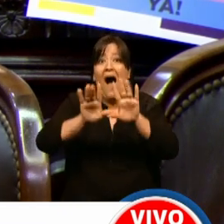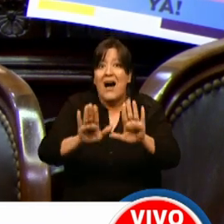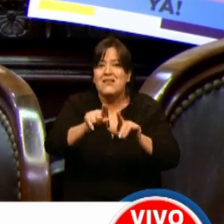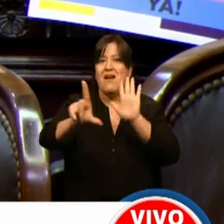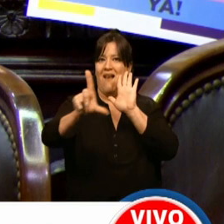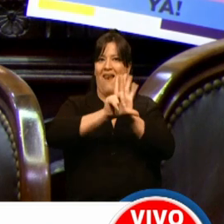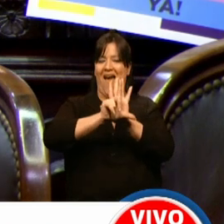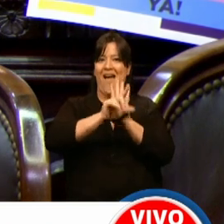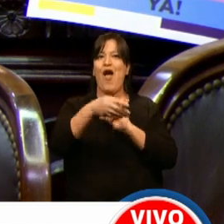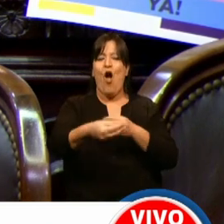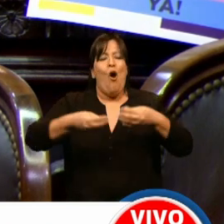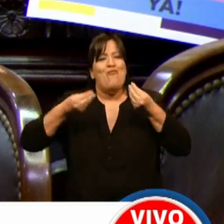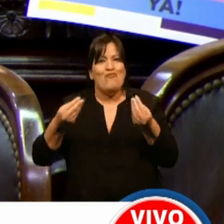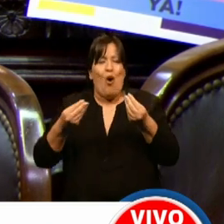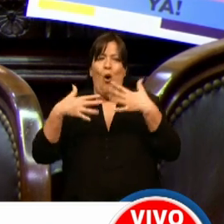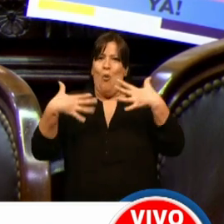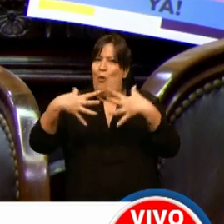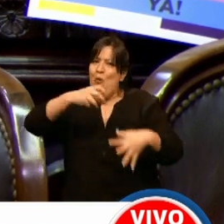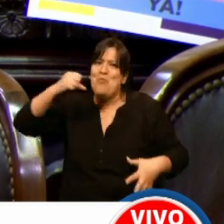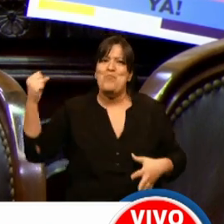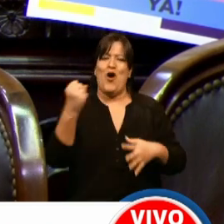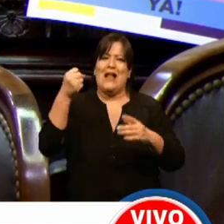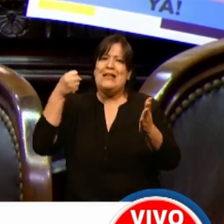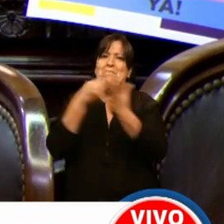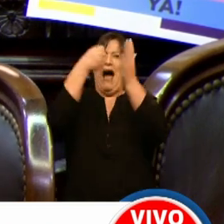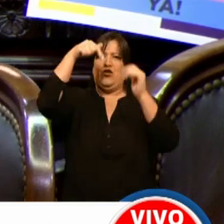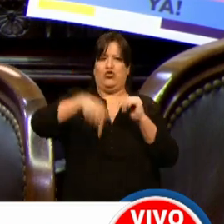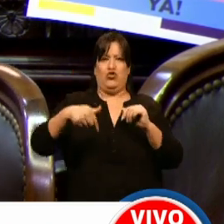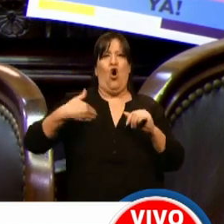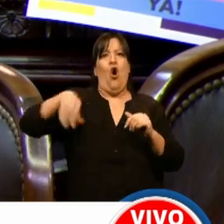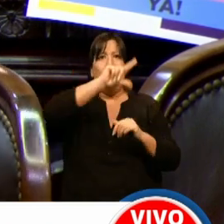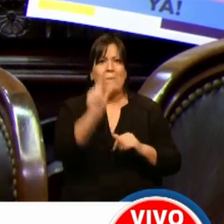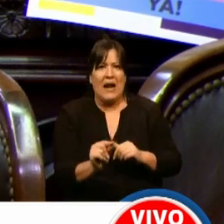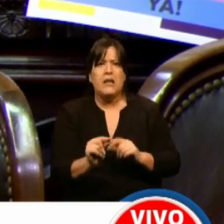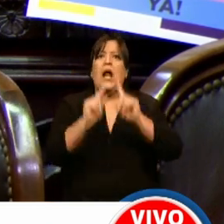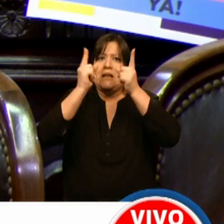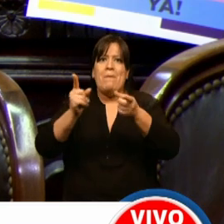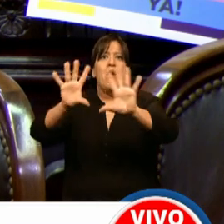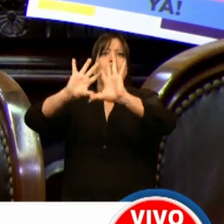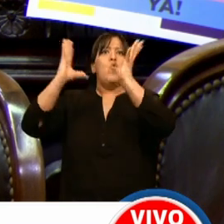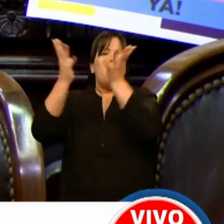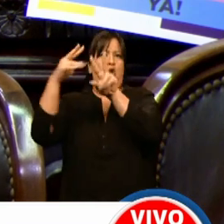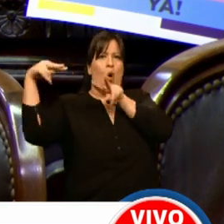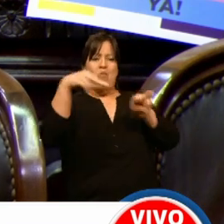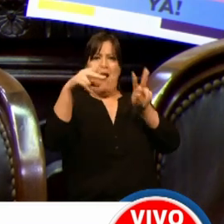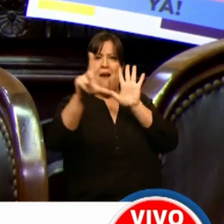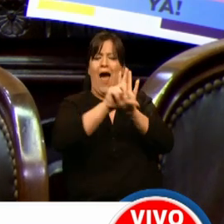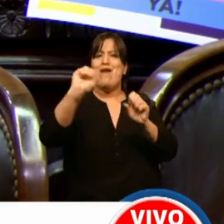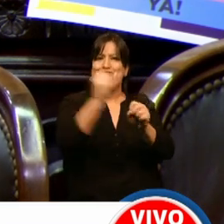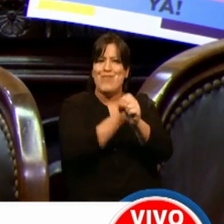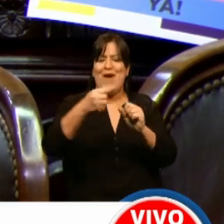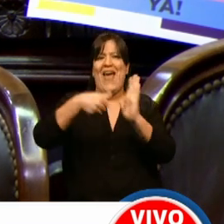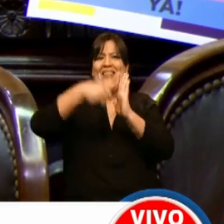fuese profundamente trascendente no solamente en nuestro país sino a nivel internacional esa lucha